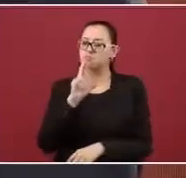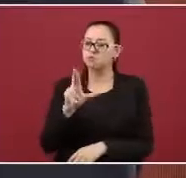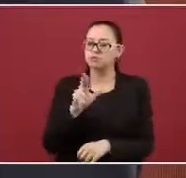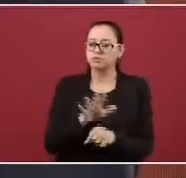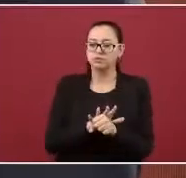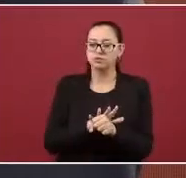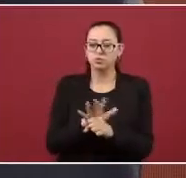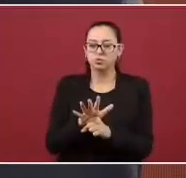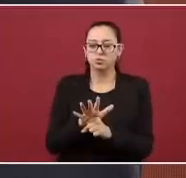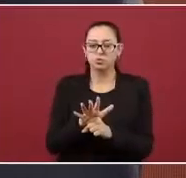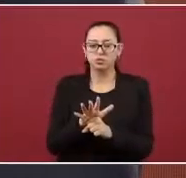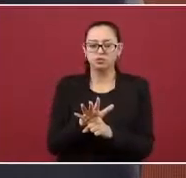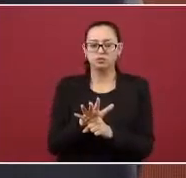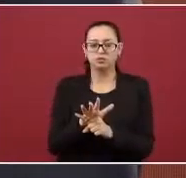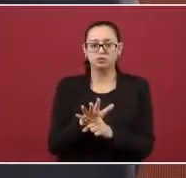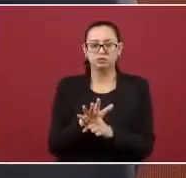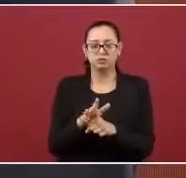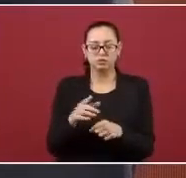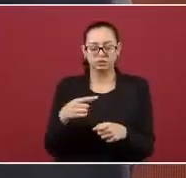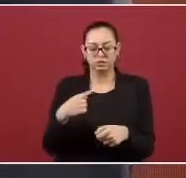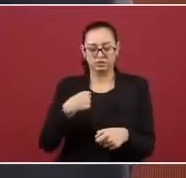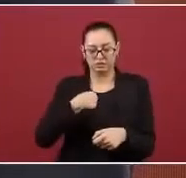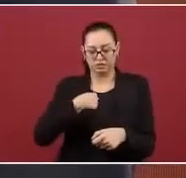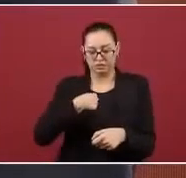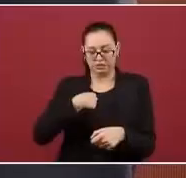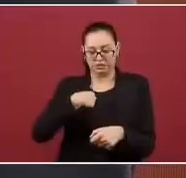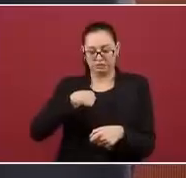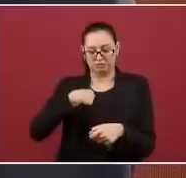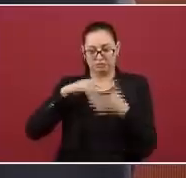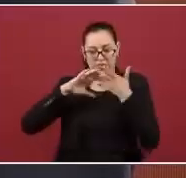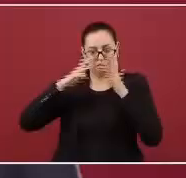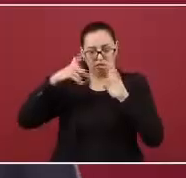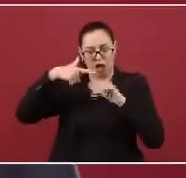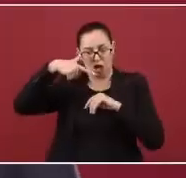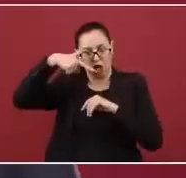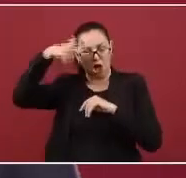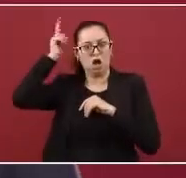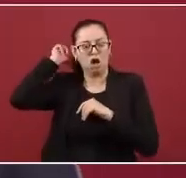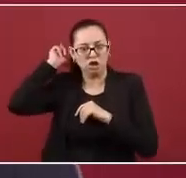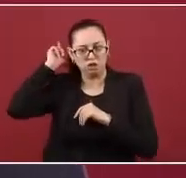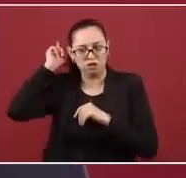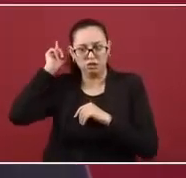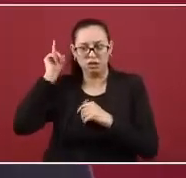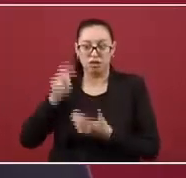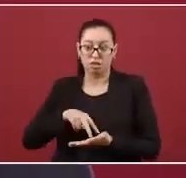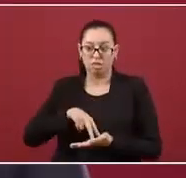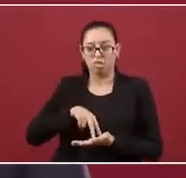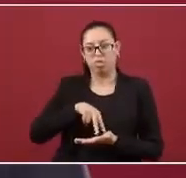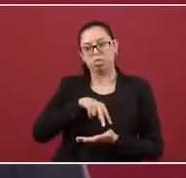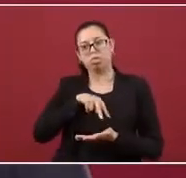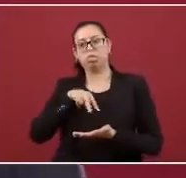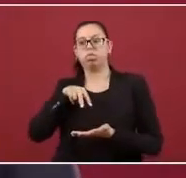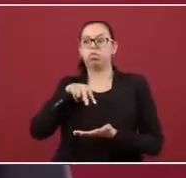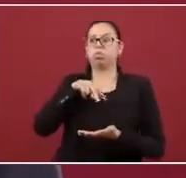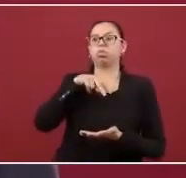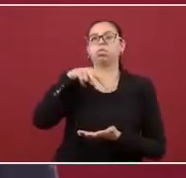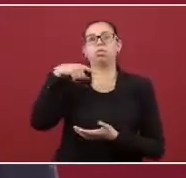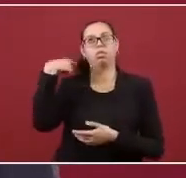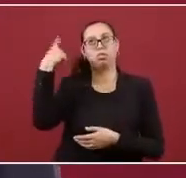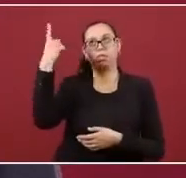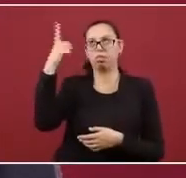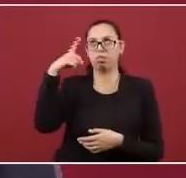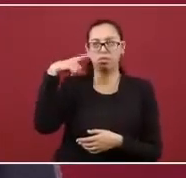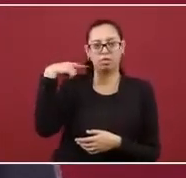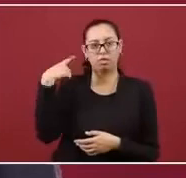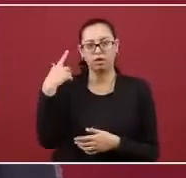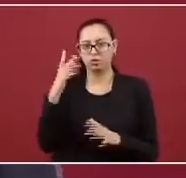Para no volvernos locos, para no levitar, para mantener los pies sobre la